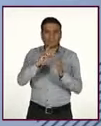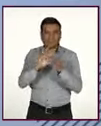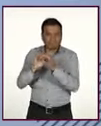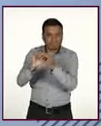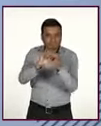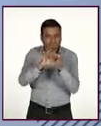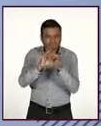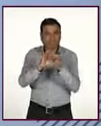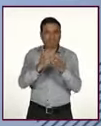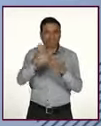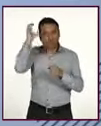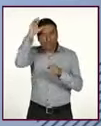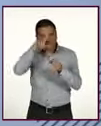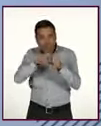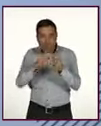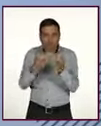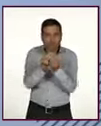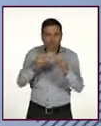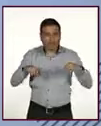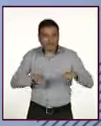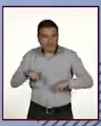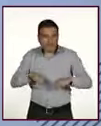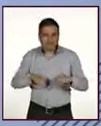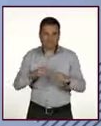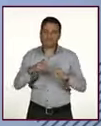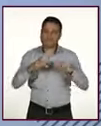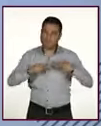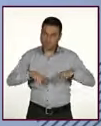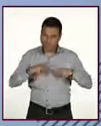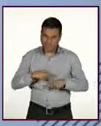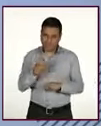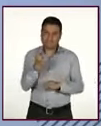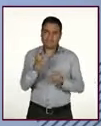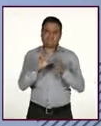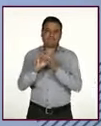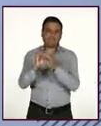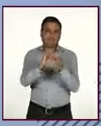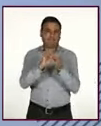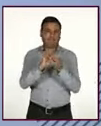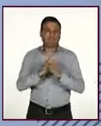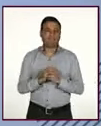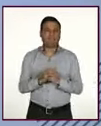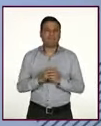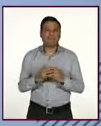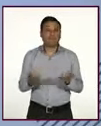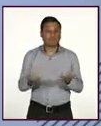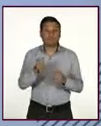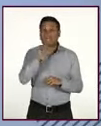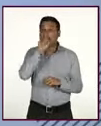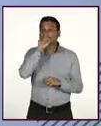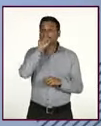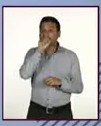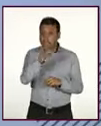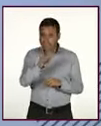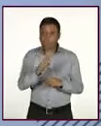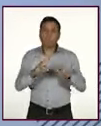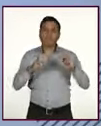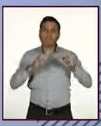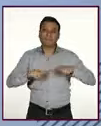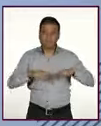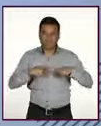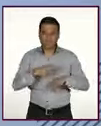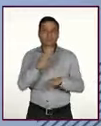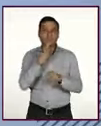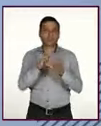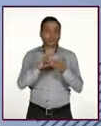cultural y que se integren las personas. Esta integración tiene que hablar también de personas que consumen sustancias psicoactivas,